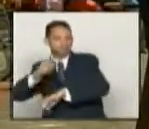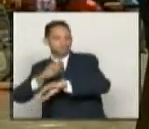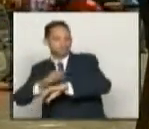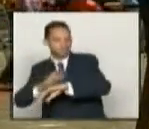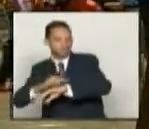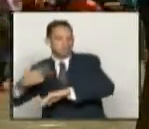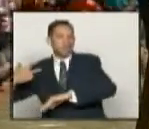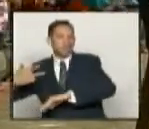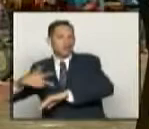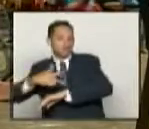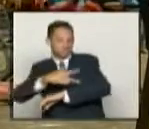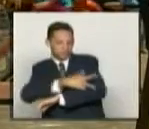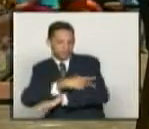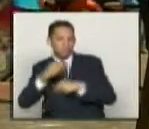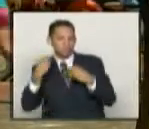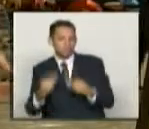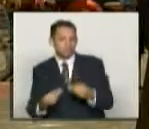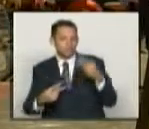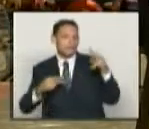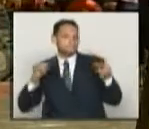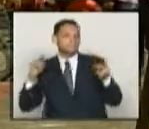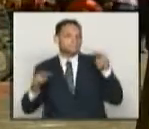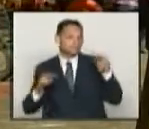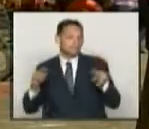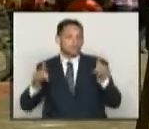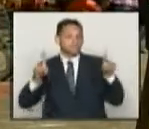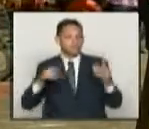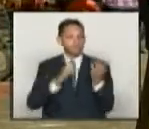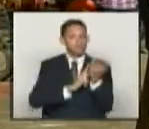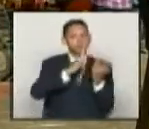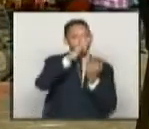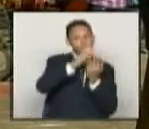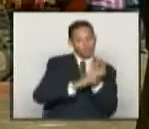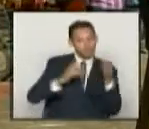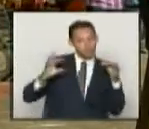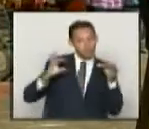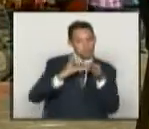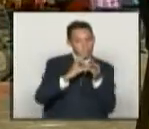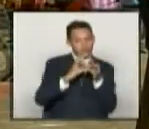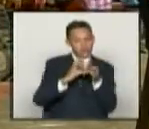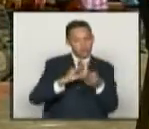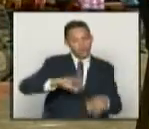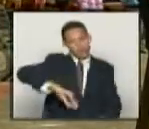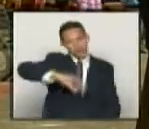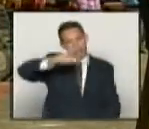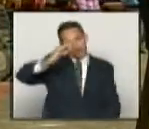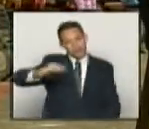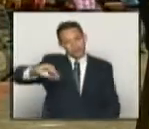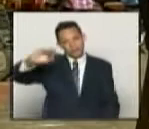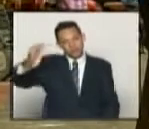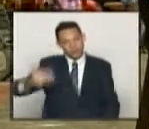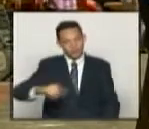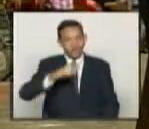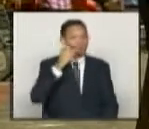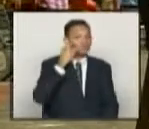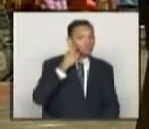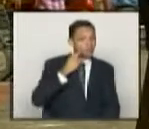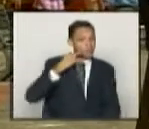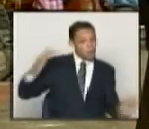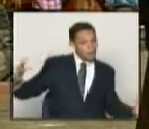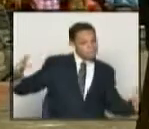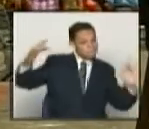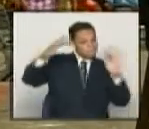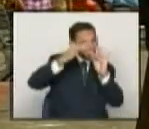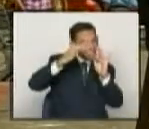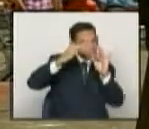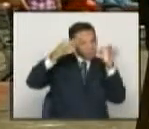este territorio viene la conexión Pacífico 3, donde se está uniendo el Pacífico con Antioquia, hace parte de lo que se llamaba en su momento autopistas